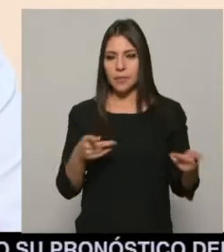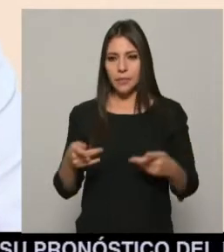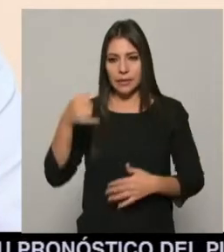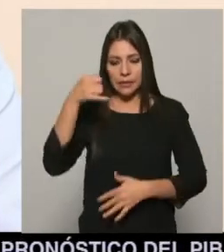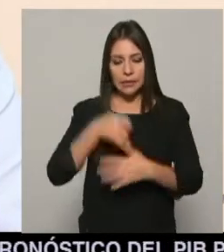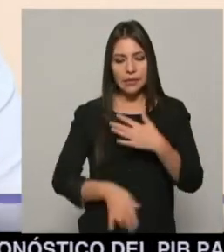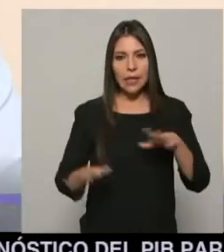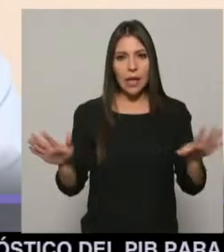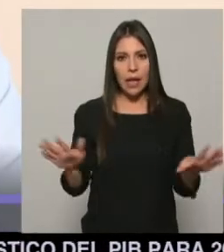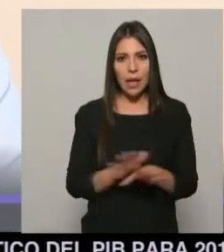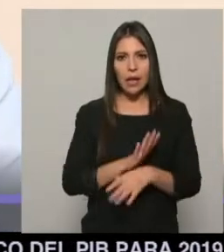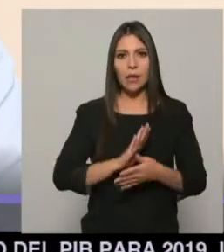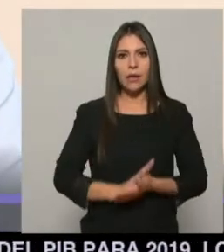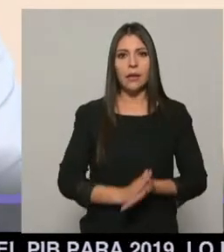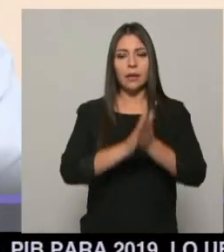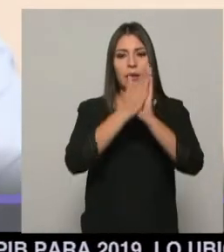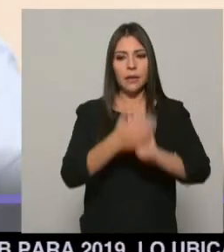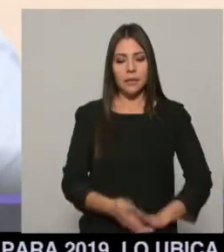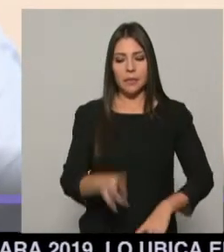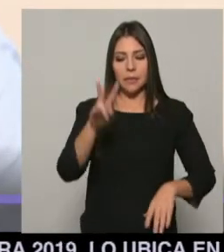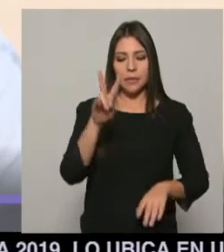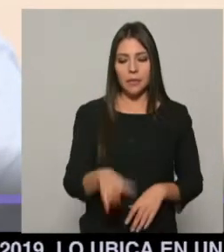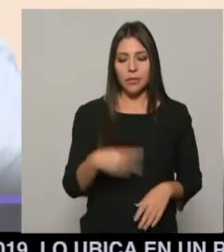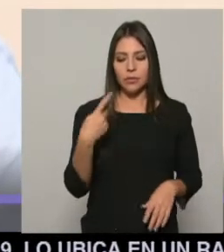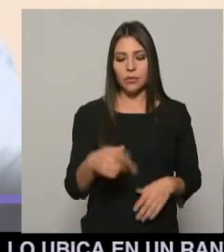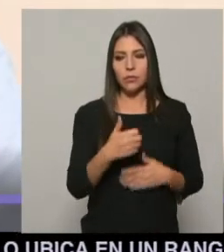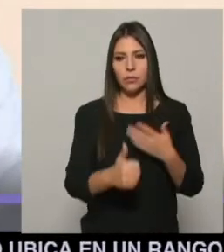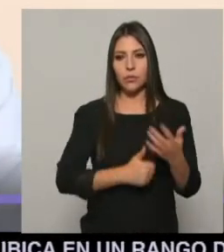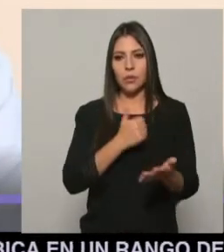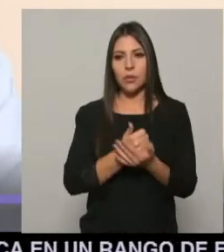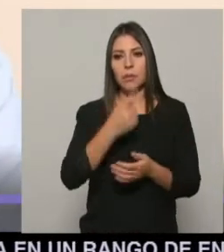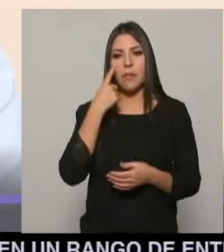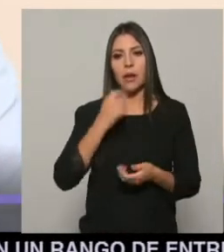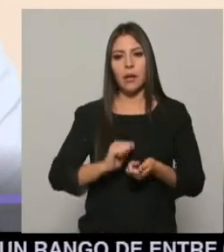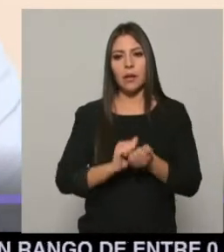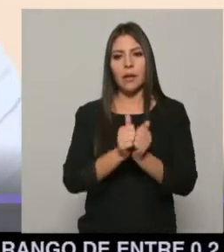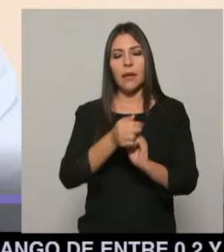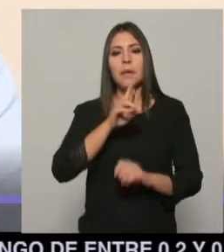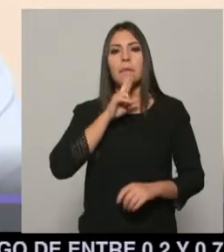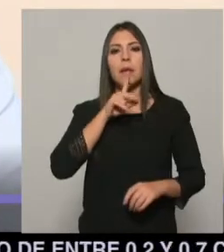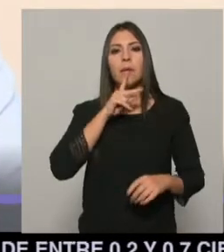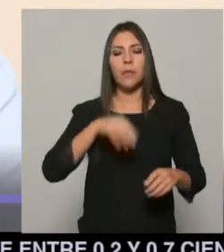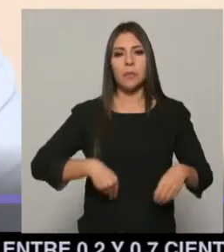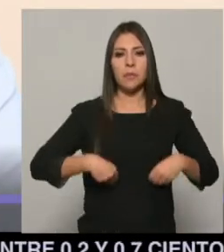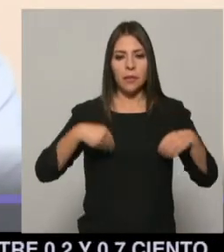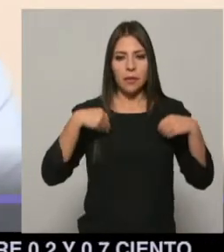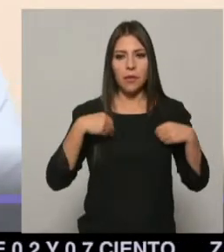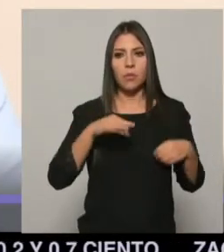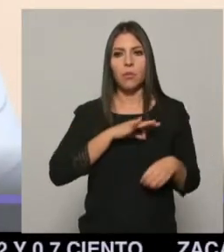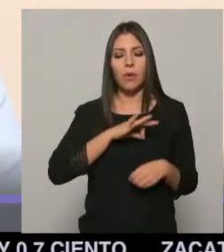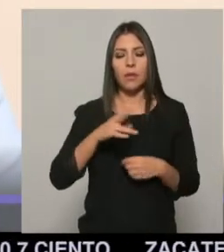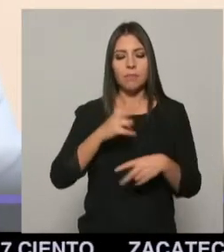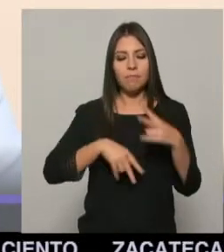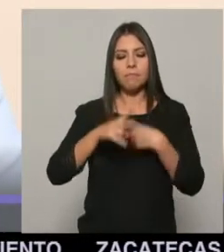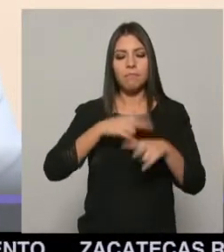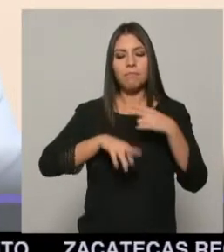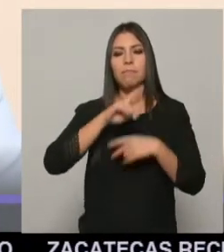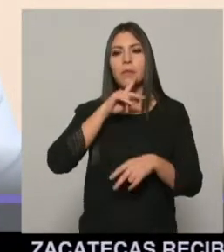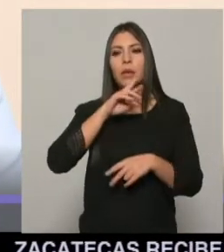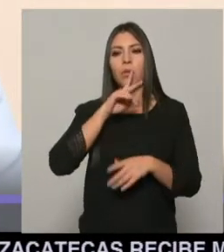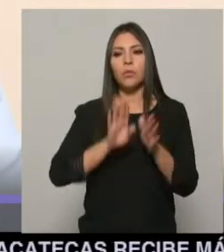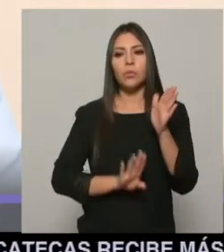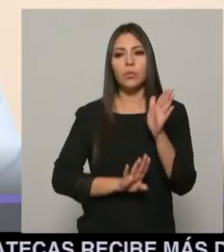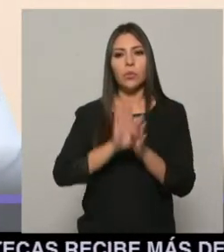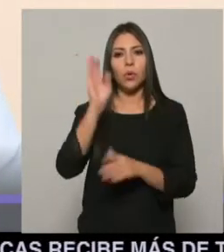de transformación real de esta ciudad que nos ayude a mejorar las condiciones de vida, que nos ayude a abrir oportunidades, que nos